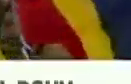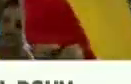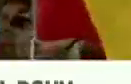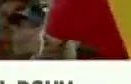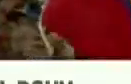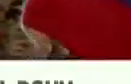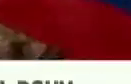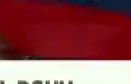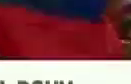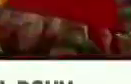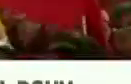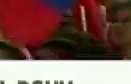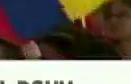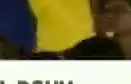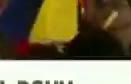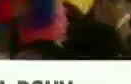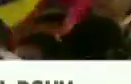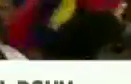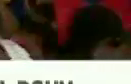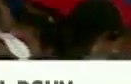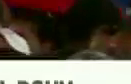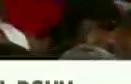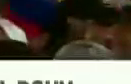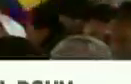Vamos a mandarle con bandera en alto,